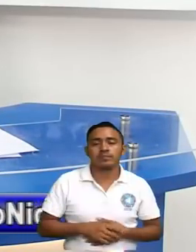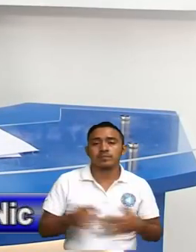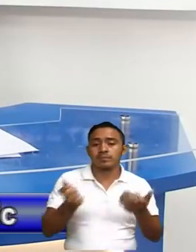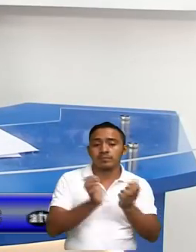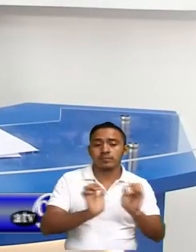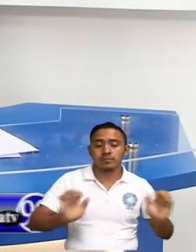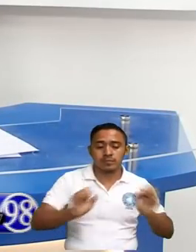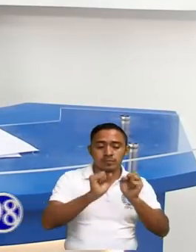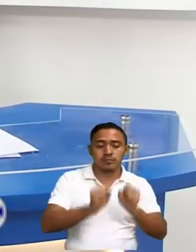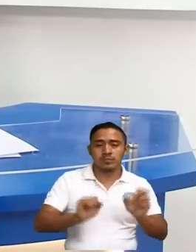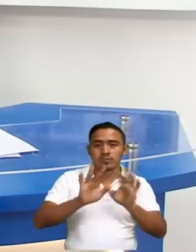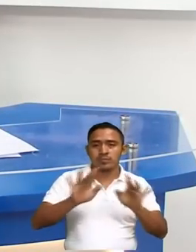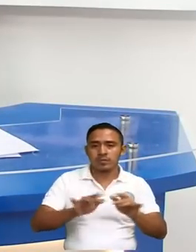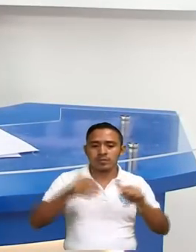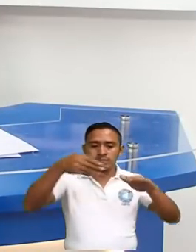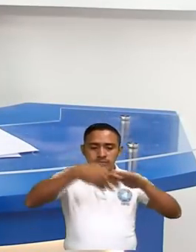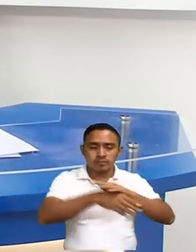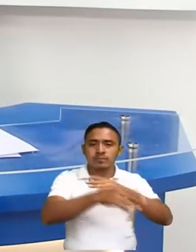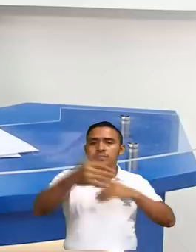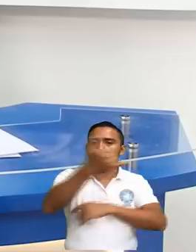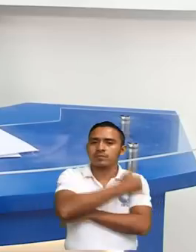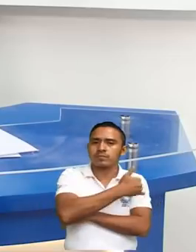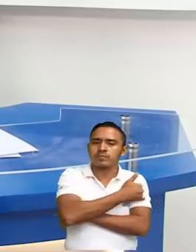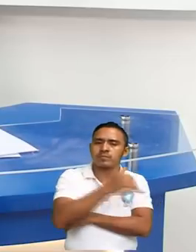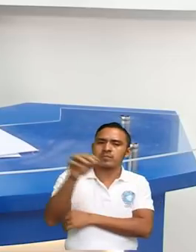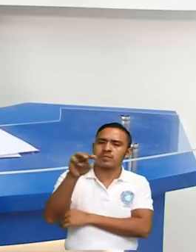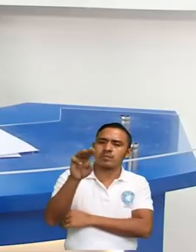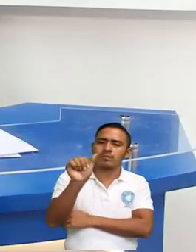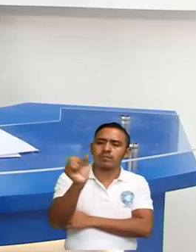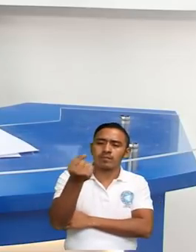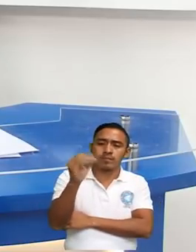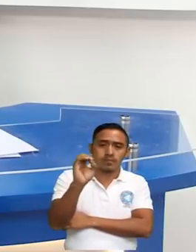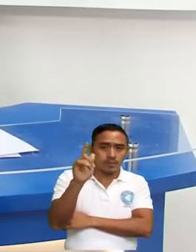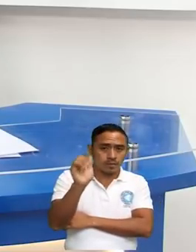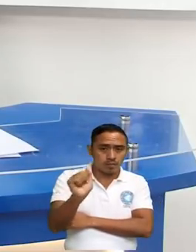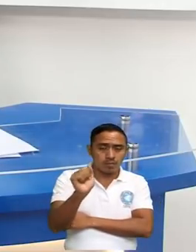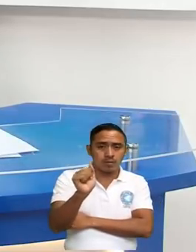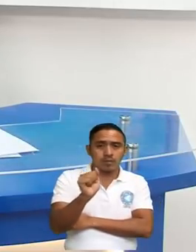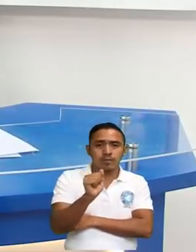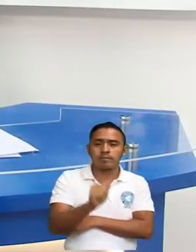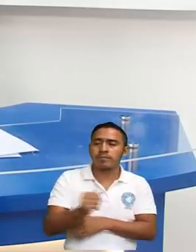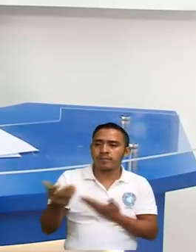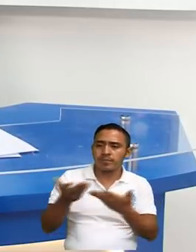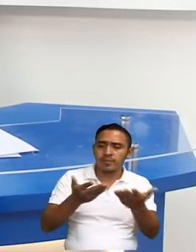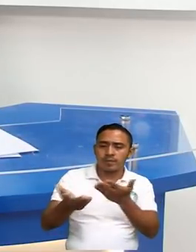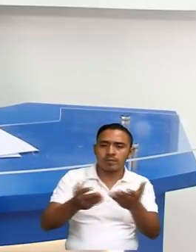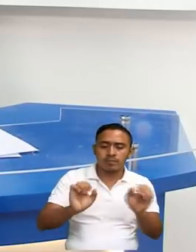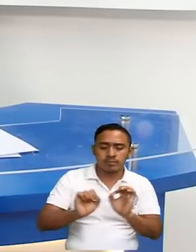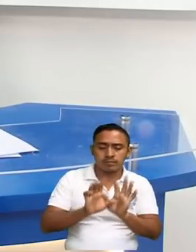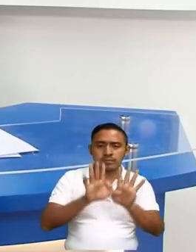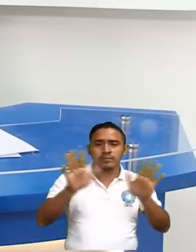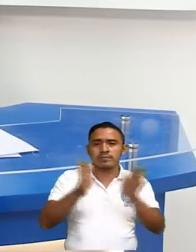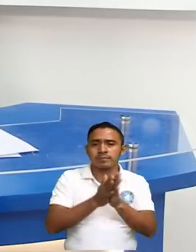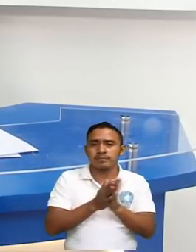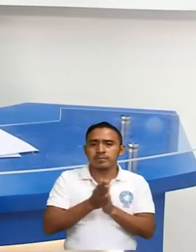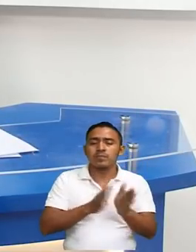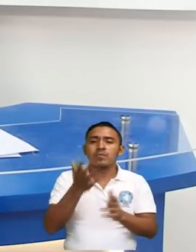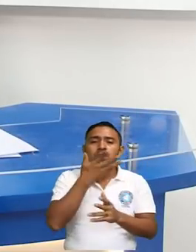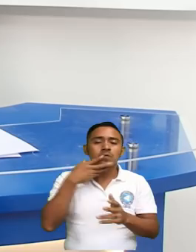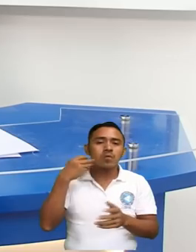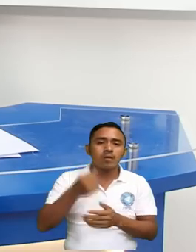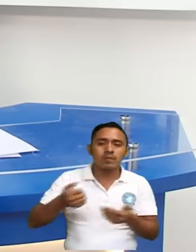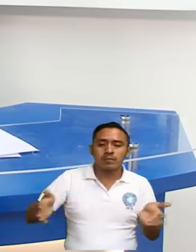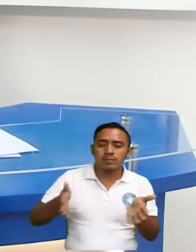Niñas y niños internados en el Hospital Infantil Manuel de Jesús Rivera, La Mascota, compartieron una mañana de diversión con jóvenes de